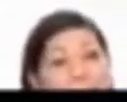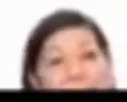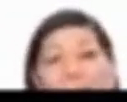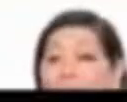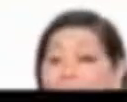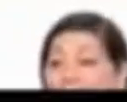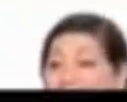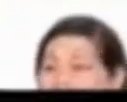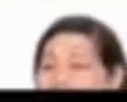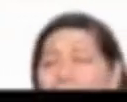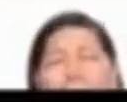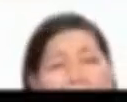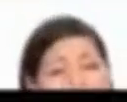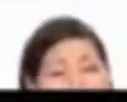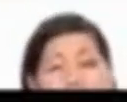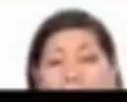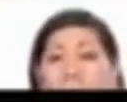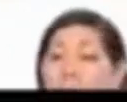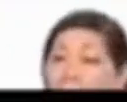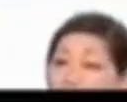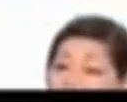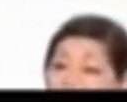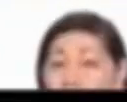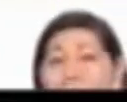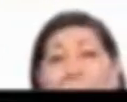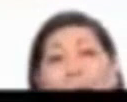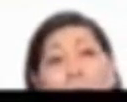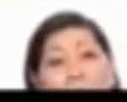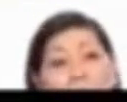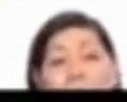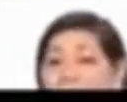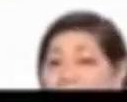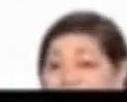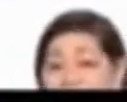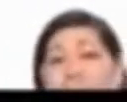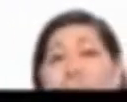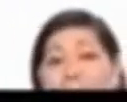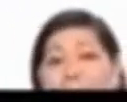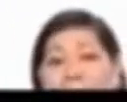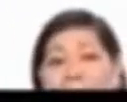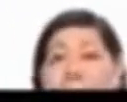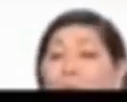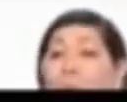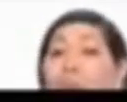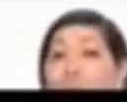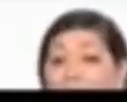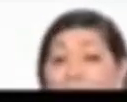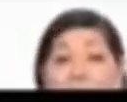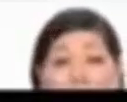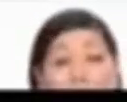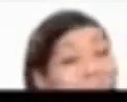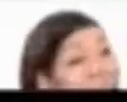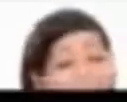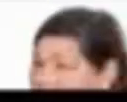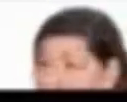en que hemos incurrido, incluidas las muertes que esperan aún justicia y reparación. Como Iglesia, no estamos